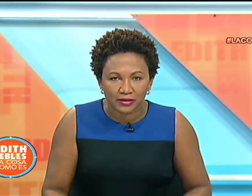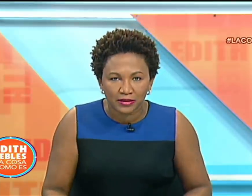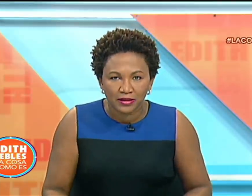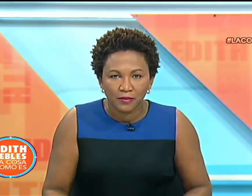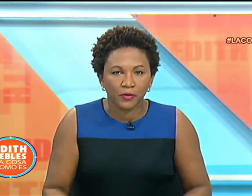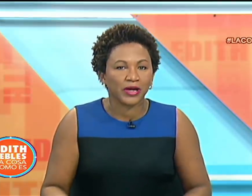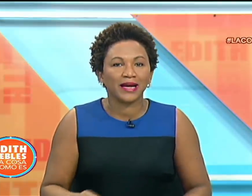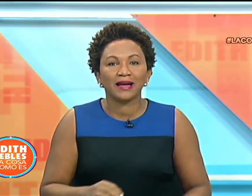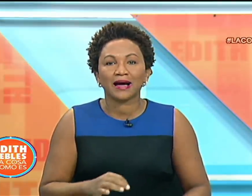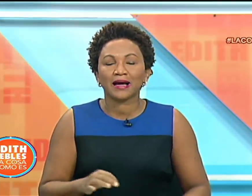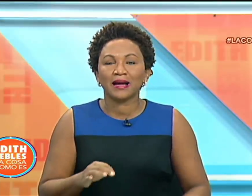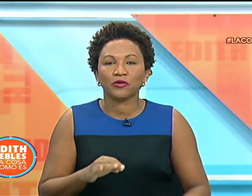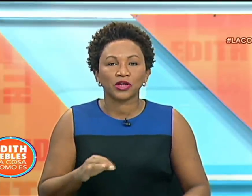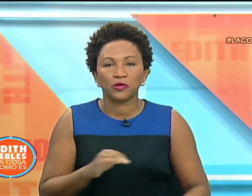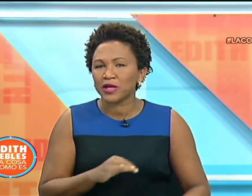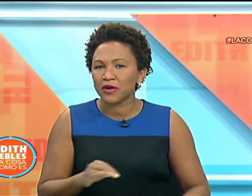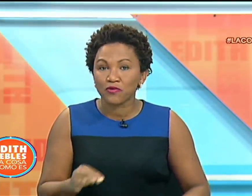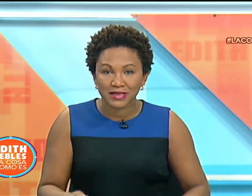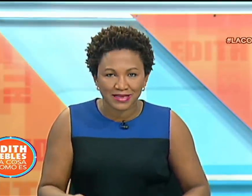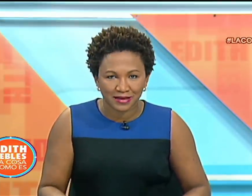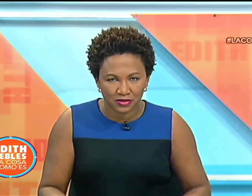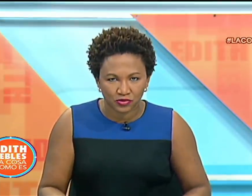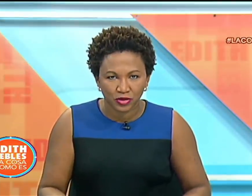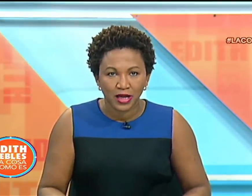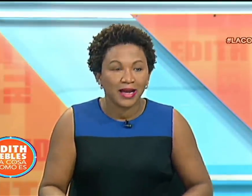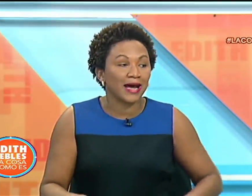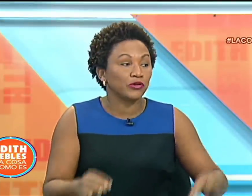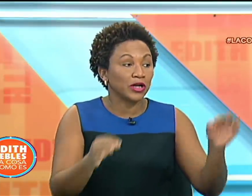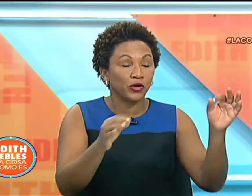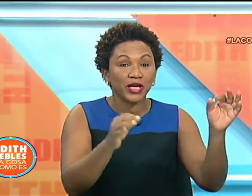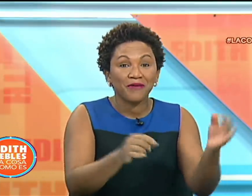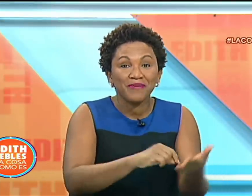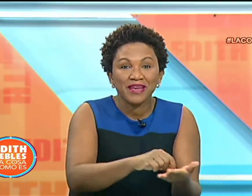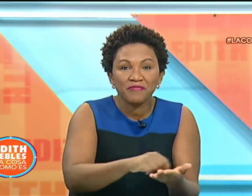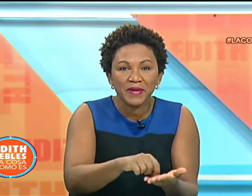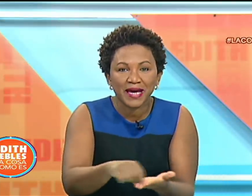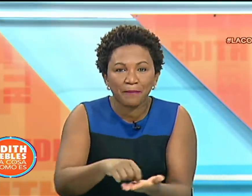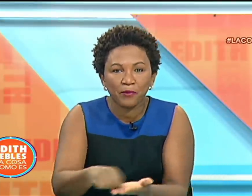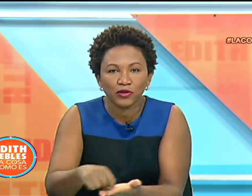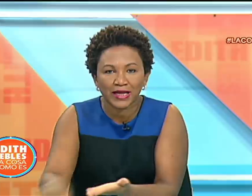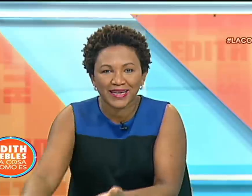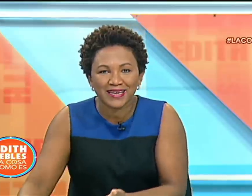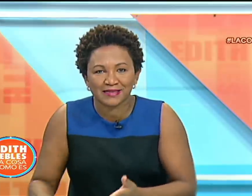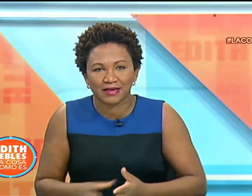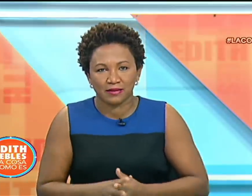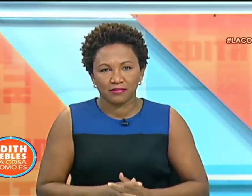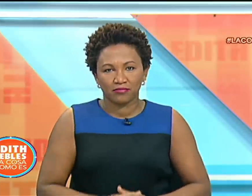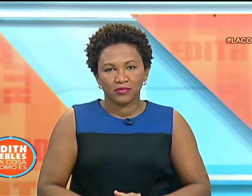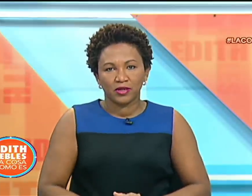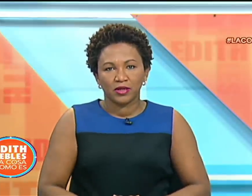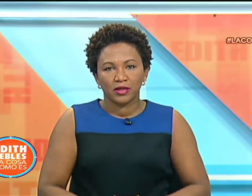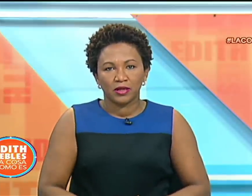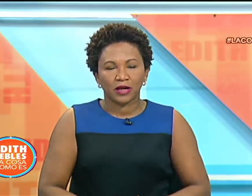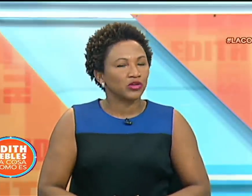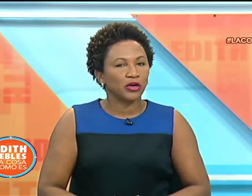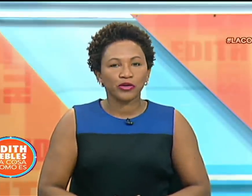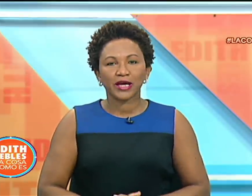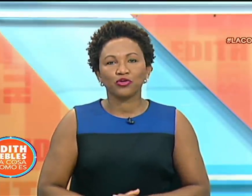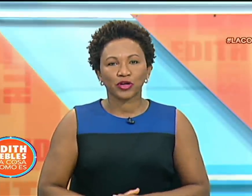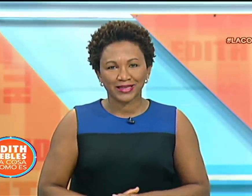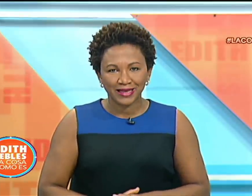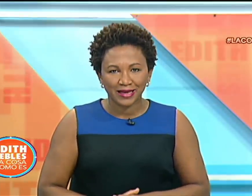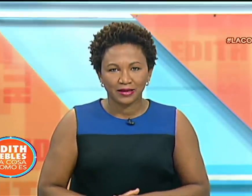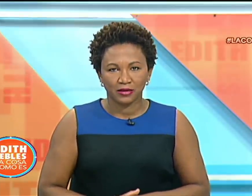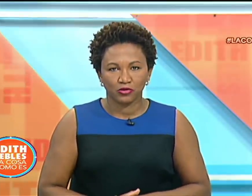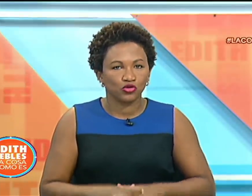irregular, porque la Contraloría no hace eso. La Contraloría verifica, apunta, registra. La Contraloría